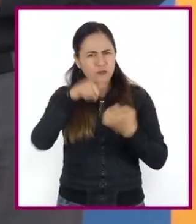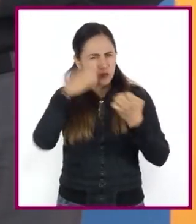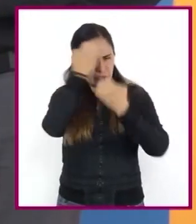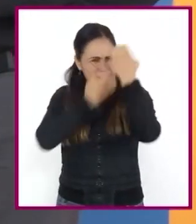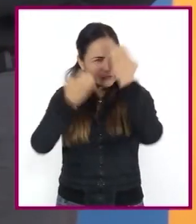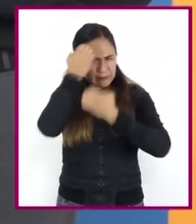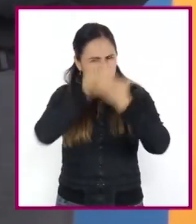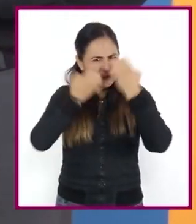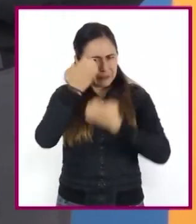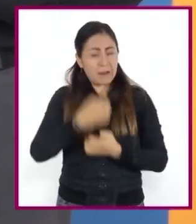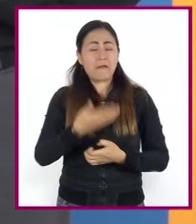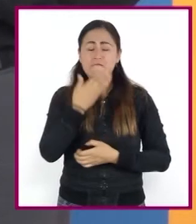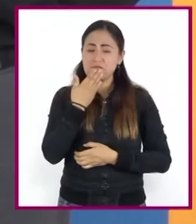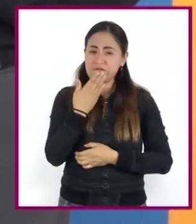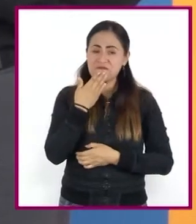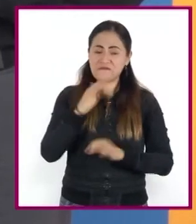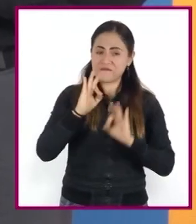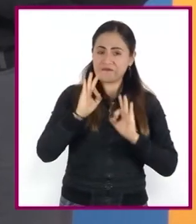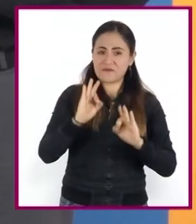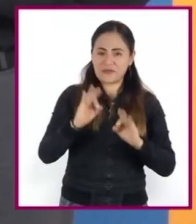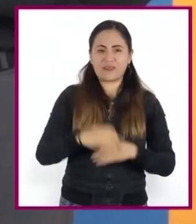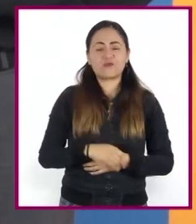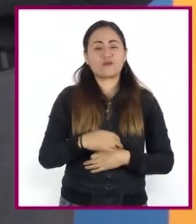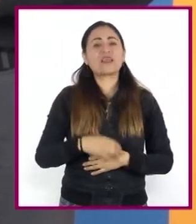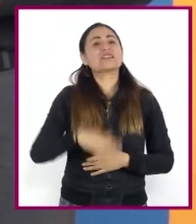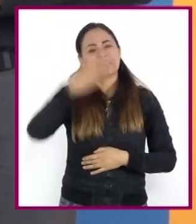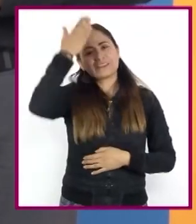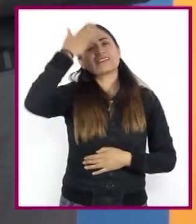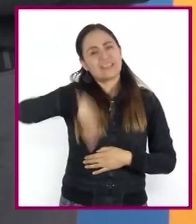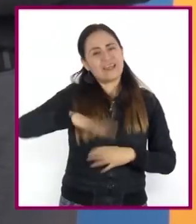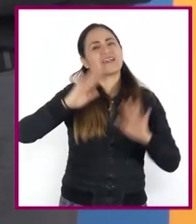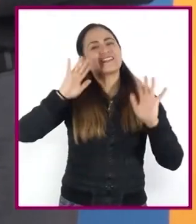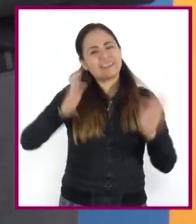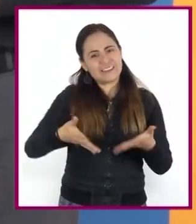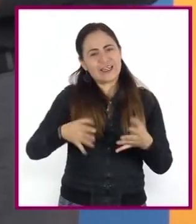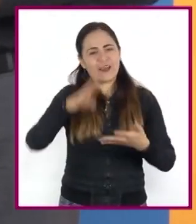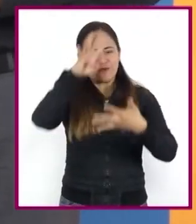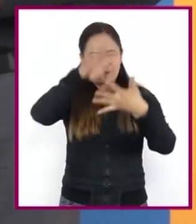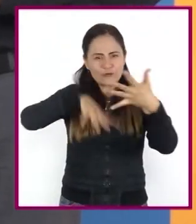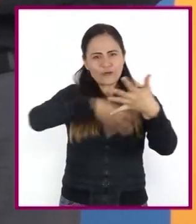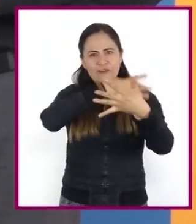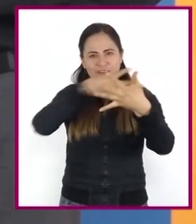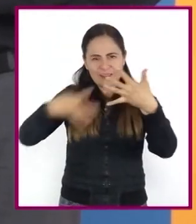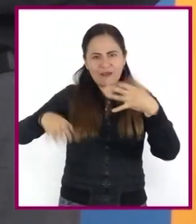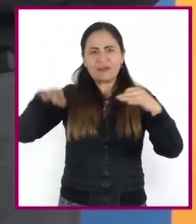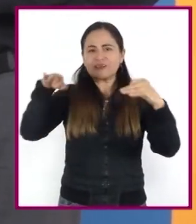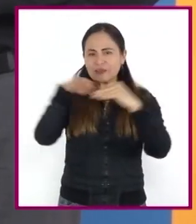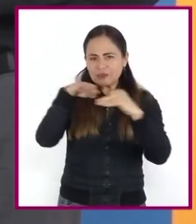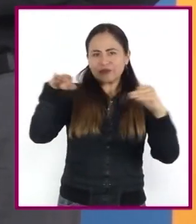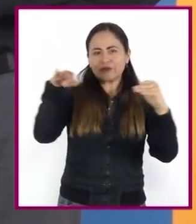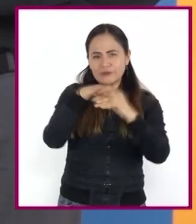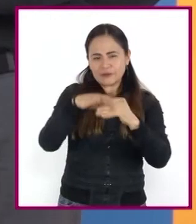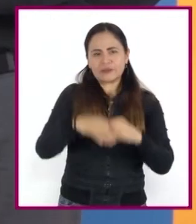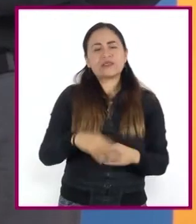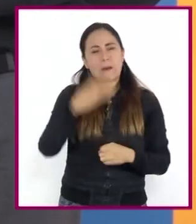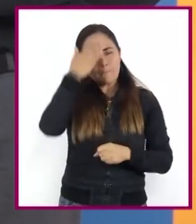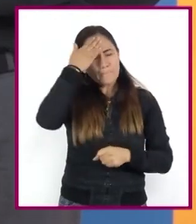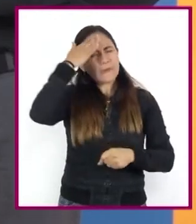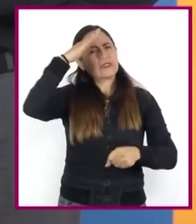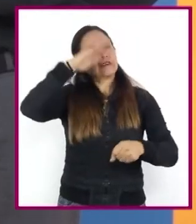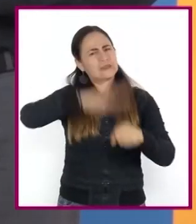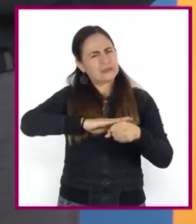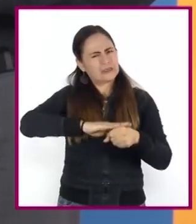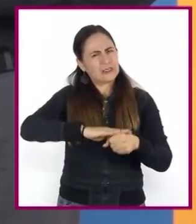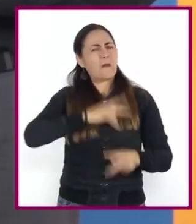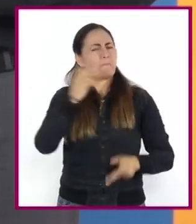obtenidos. ¡Excelente! Ahora que ya sabemos qué son las tablas de frecuencia, tengamos presente que el propósito